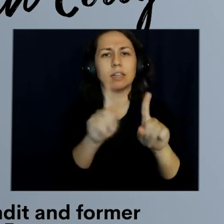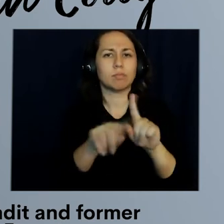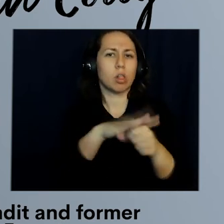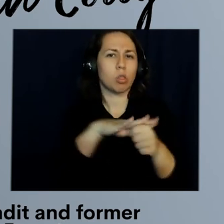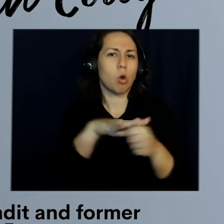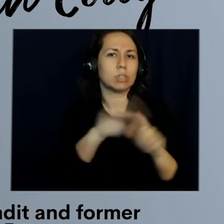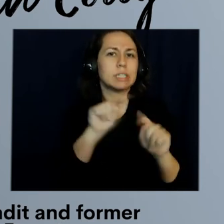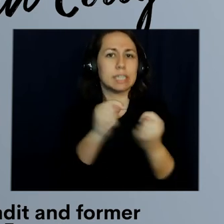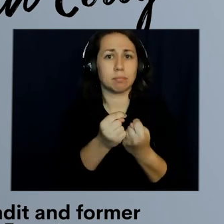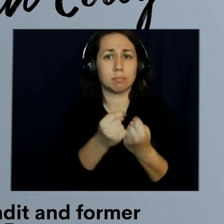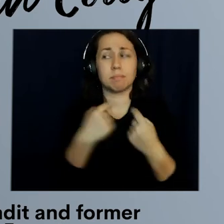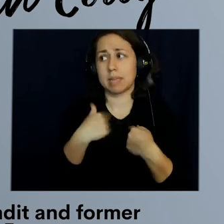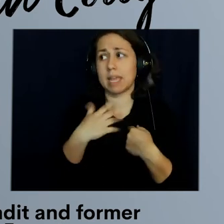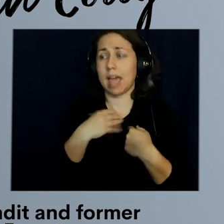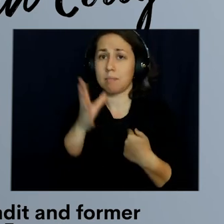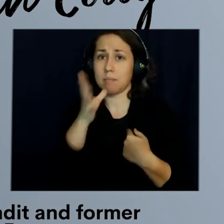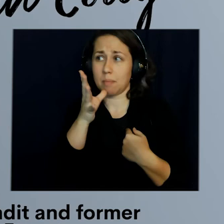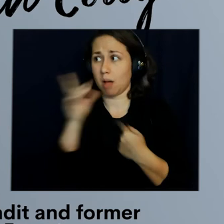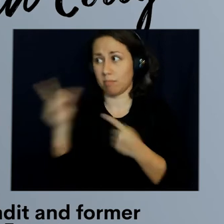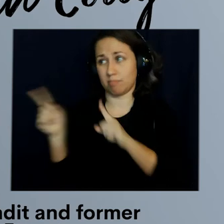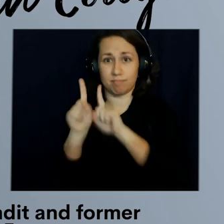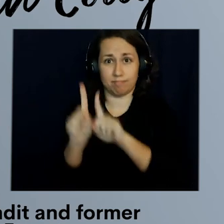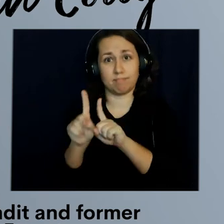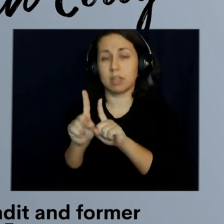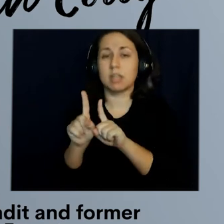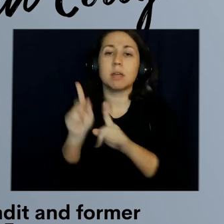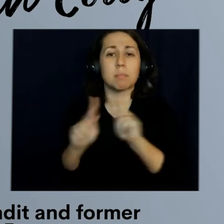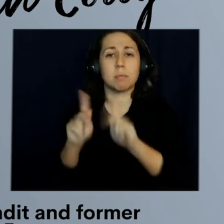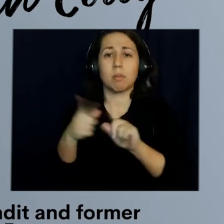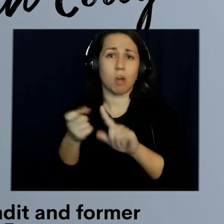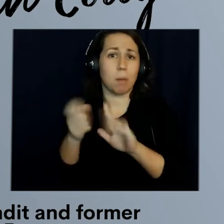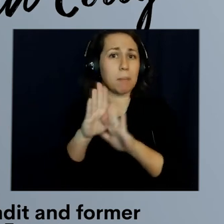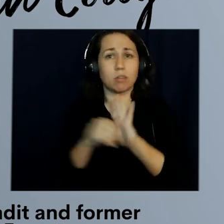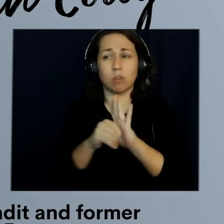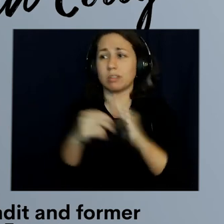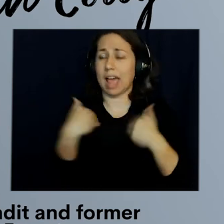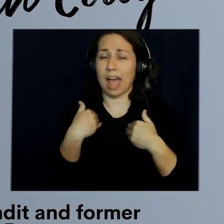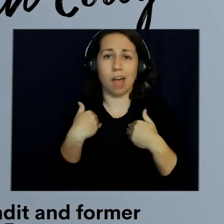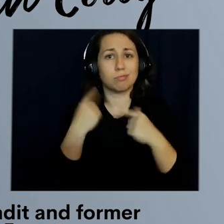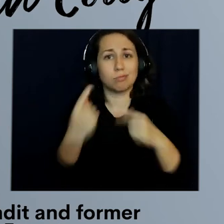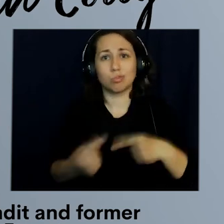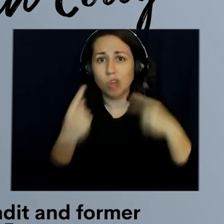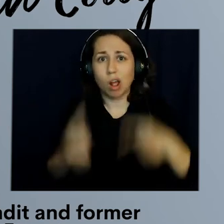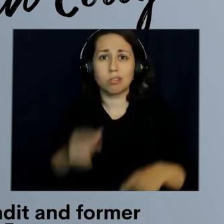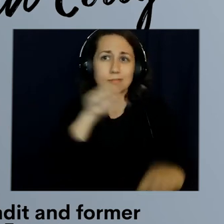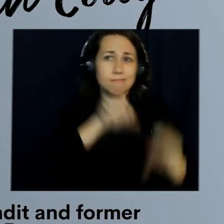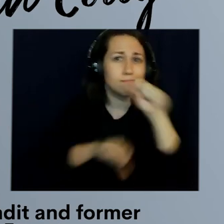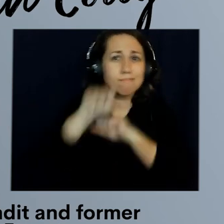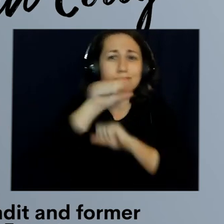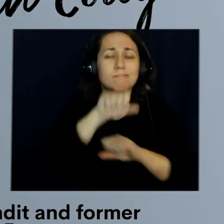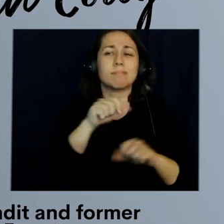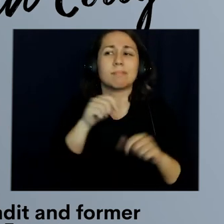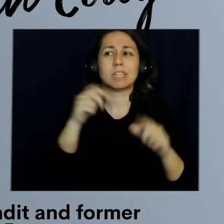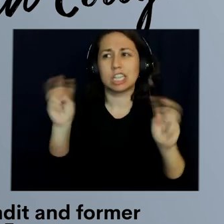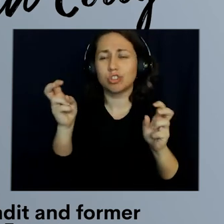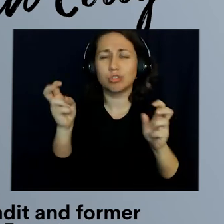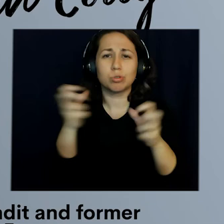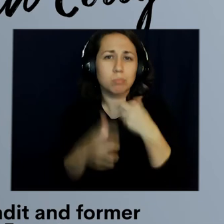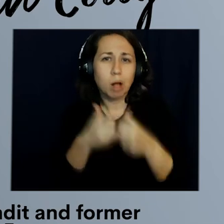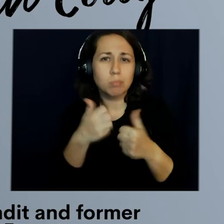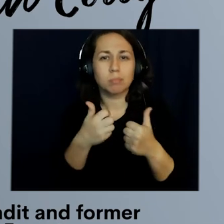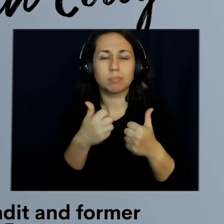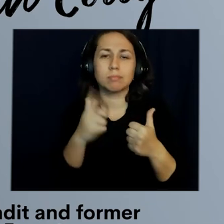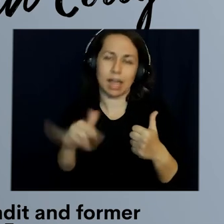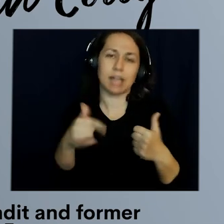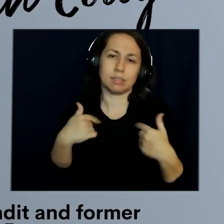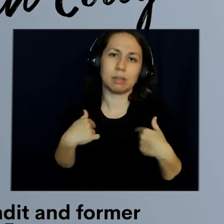6 o 7 años para diferentes equipos locales. Yo y mi mamá, la gente de nuestros antecedentes con la adversidad y problemas